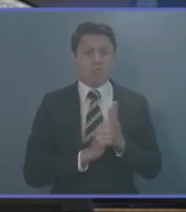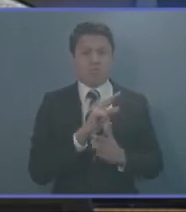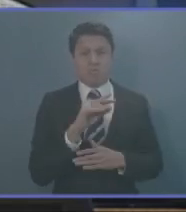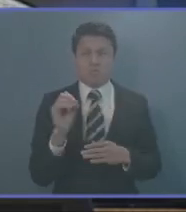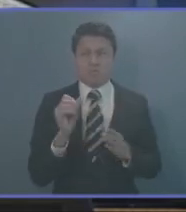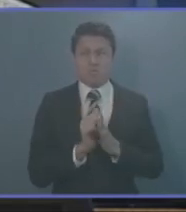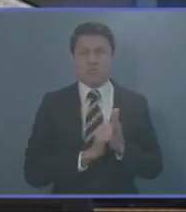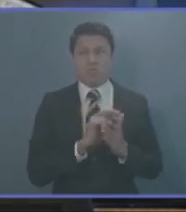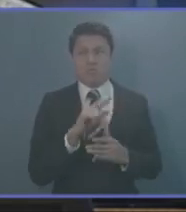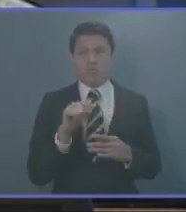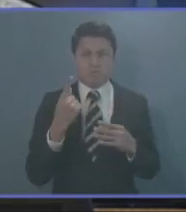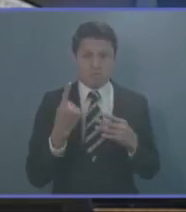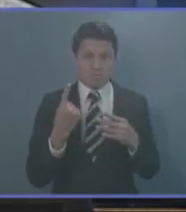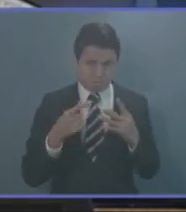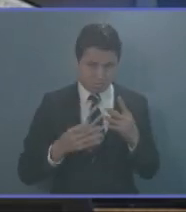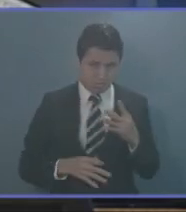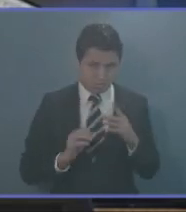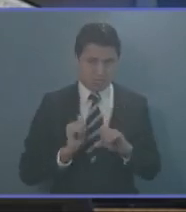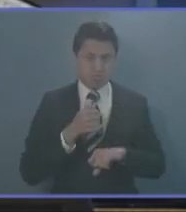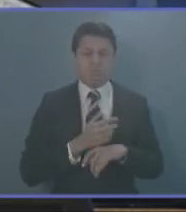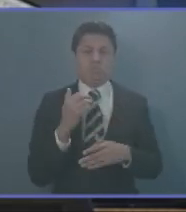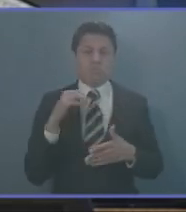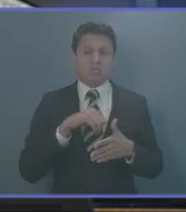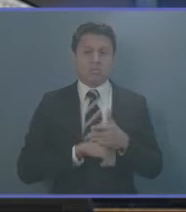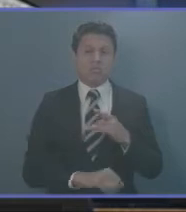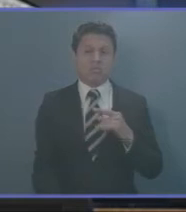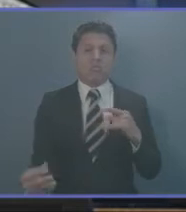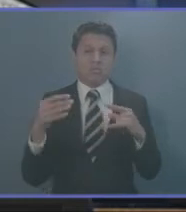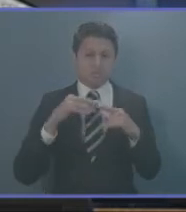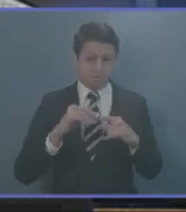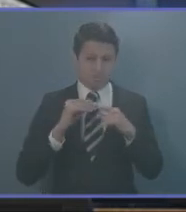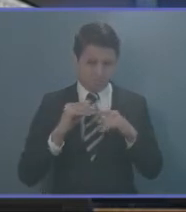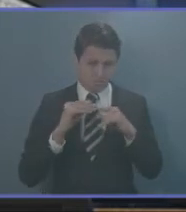ley, la base imponible de los impuestos específicos será